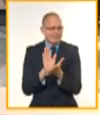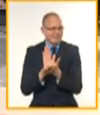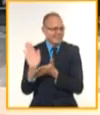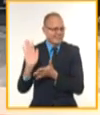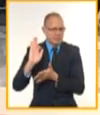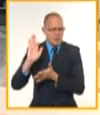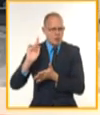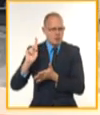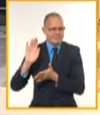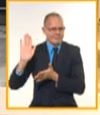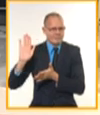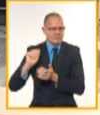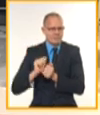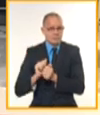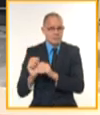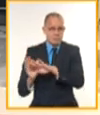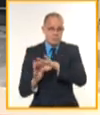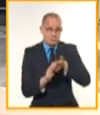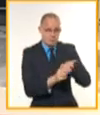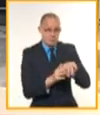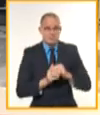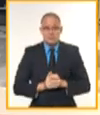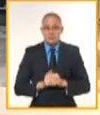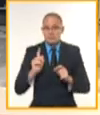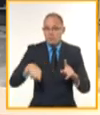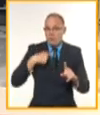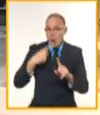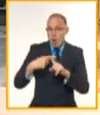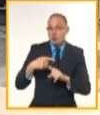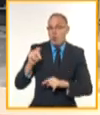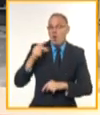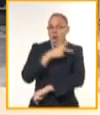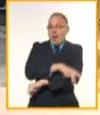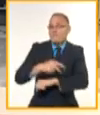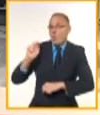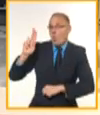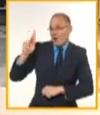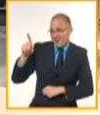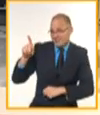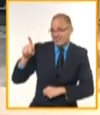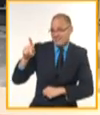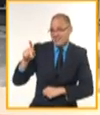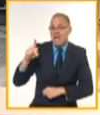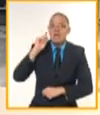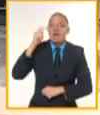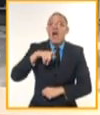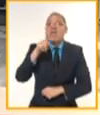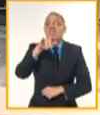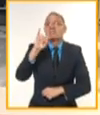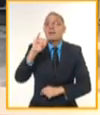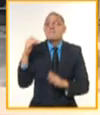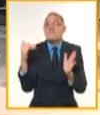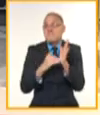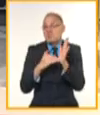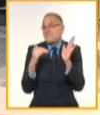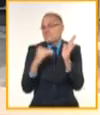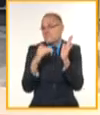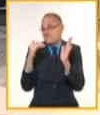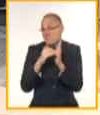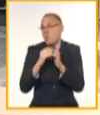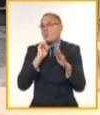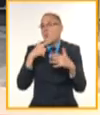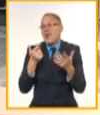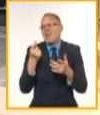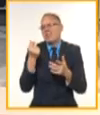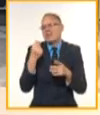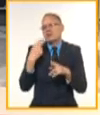algunos minutos que fueron 16.000 millones de libras lo que anunció Keir Starmer, el primer ministro, que